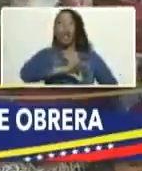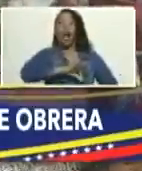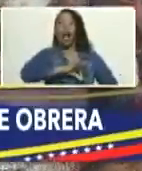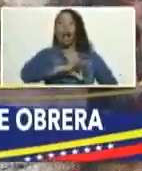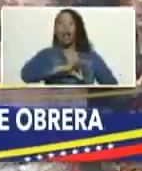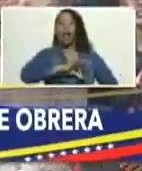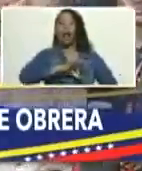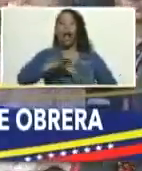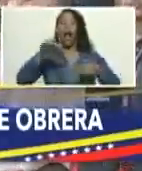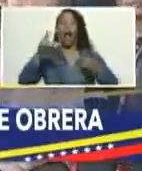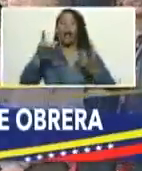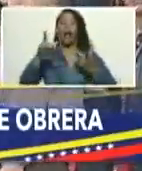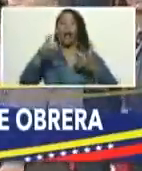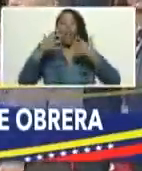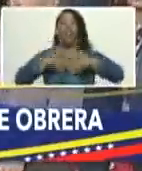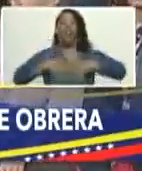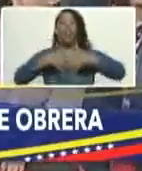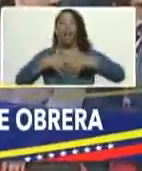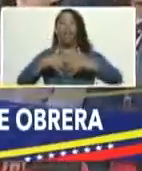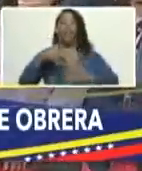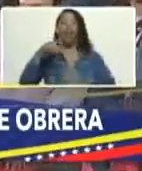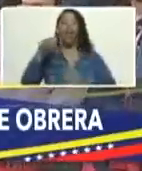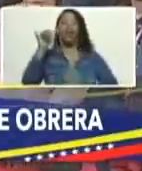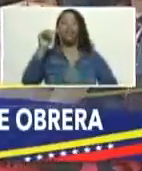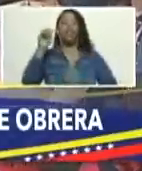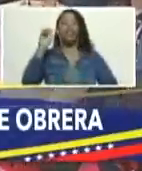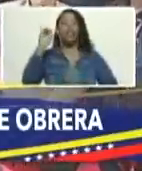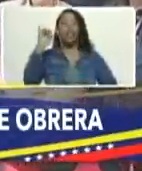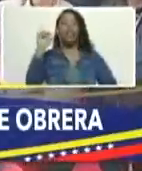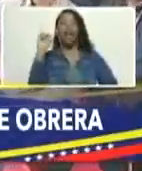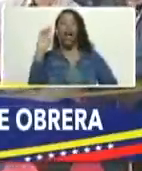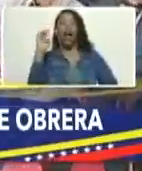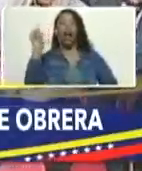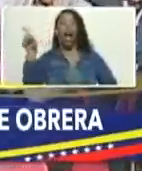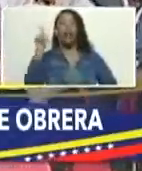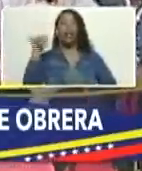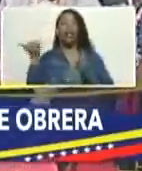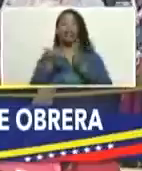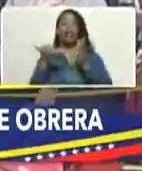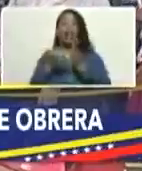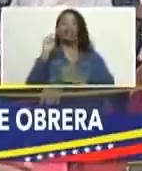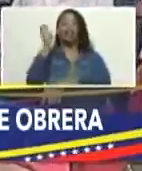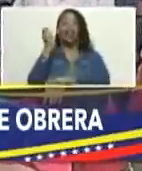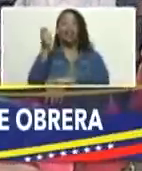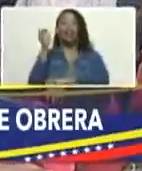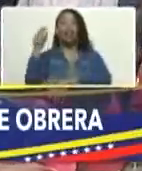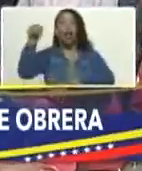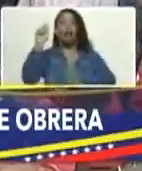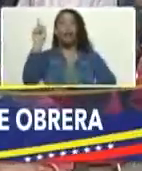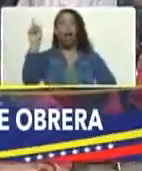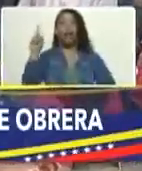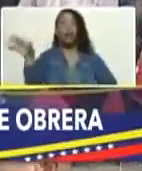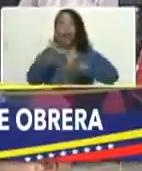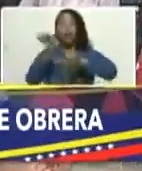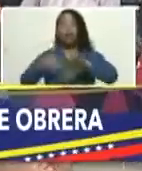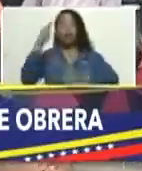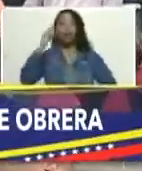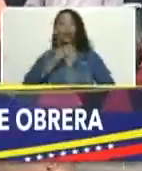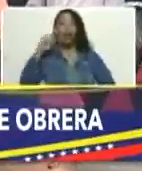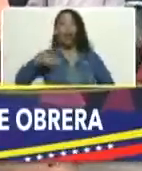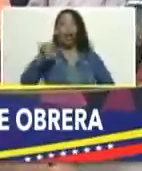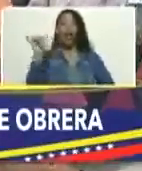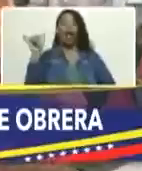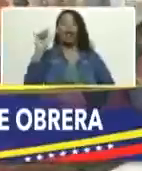la planta de Yare de la Corporación Venezolana de Plástico, aquí en el municipio Simón Bolívar, en Yare.